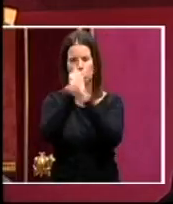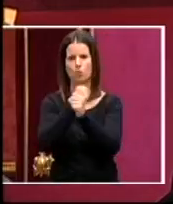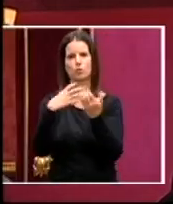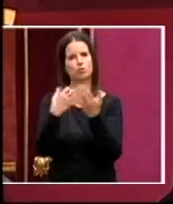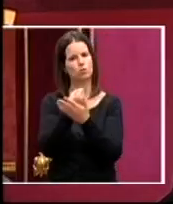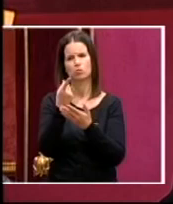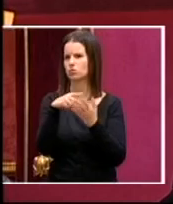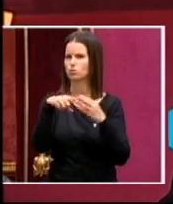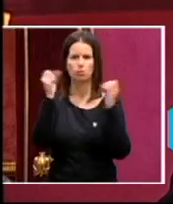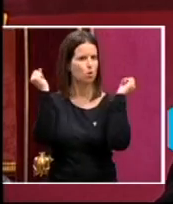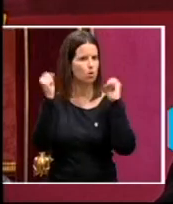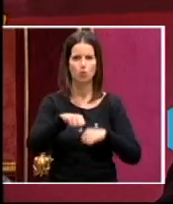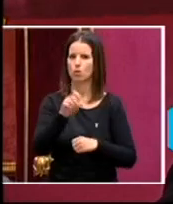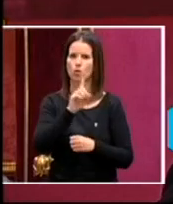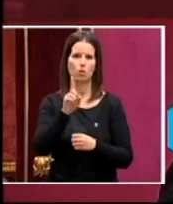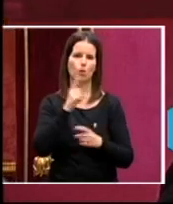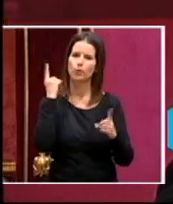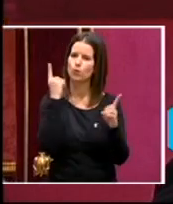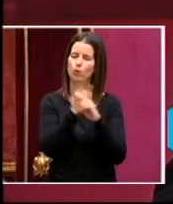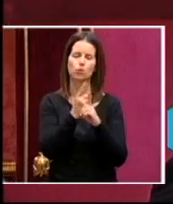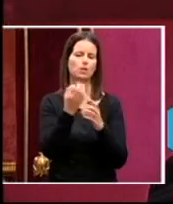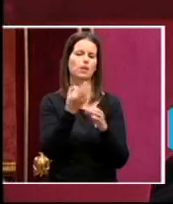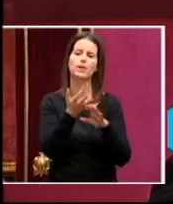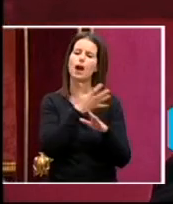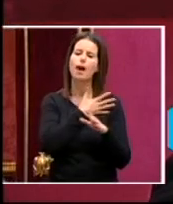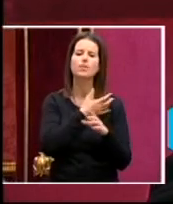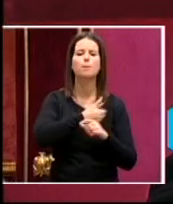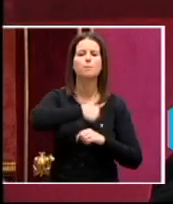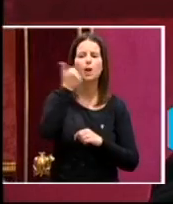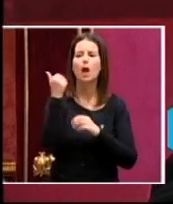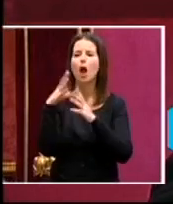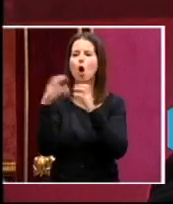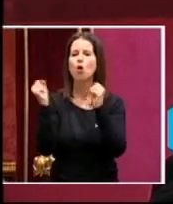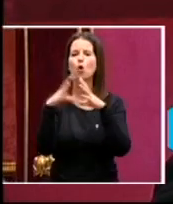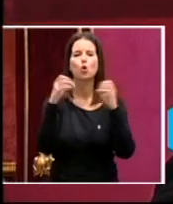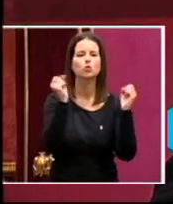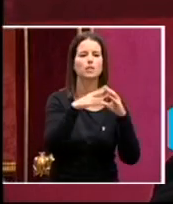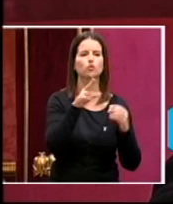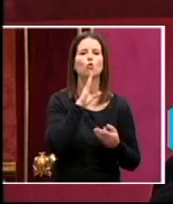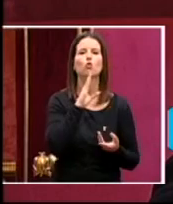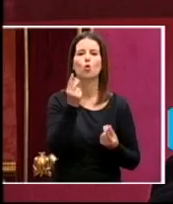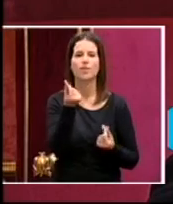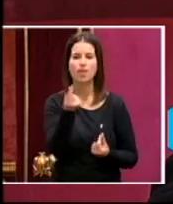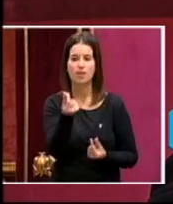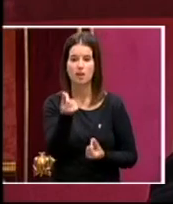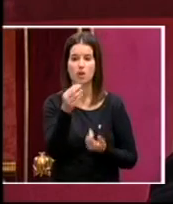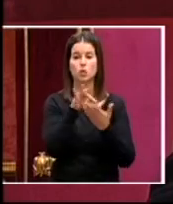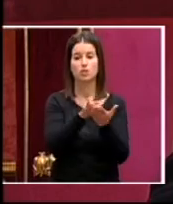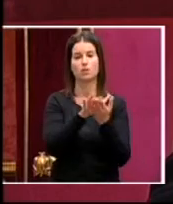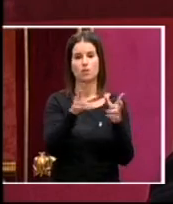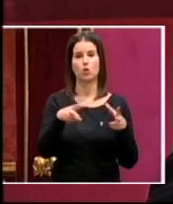que efectivamente debería haber habido un mayor consenso de saber de dónde vamos a sacar ese dinero. Los servicios sociales